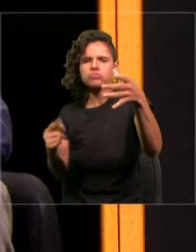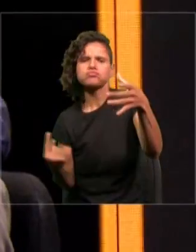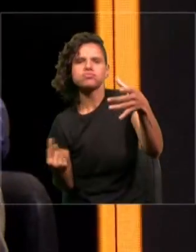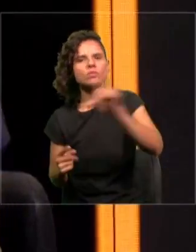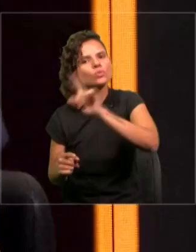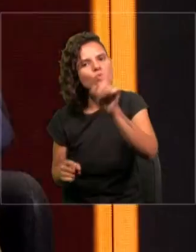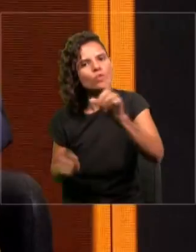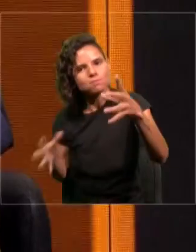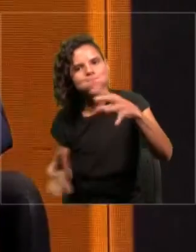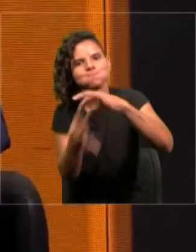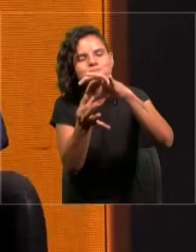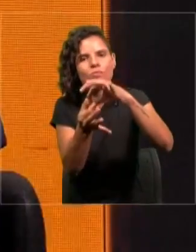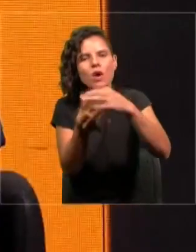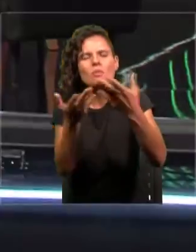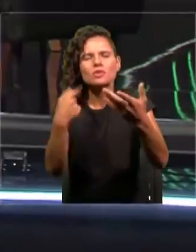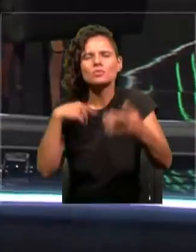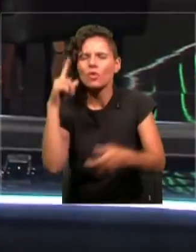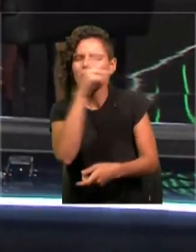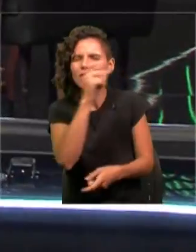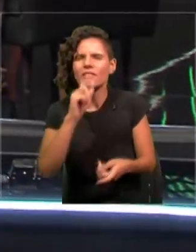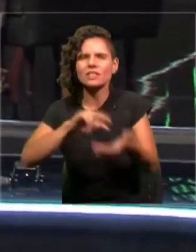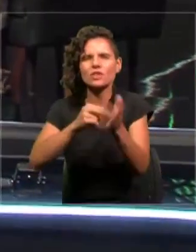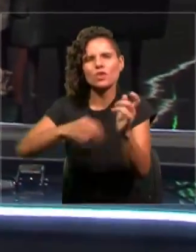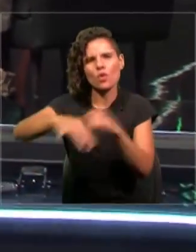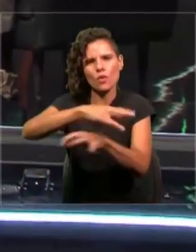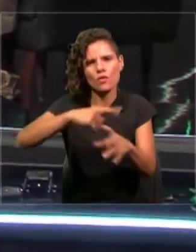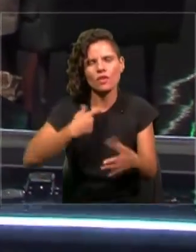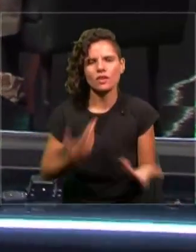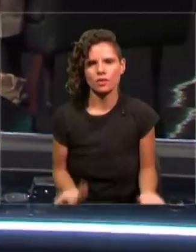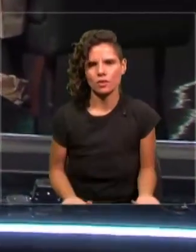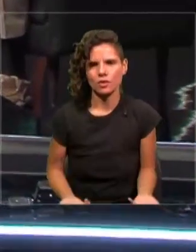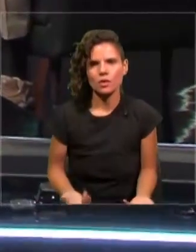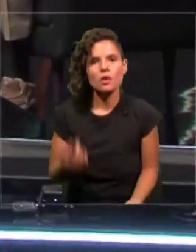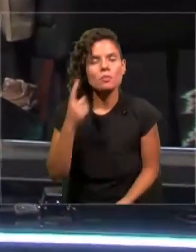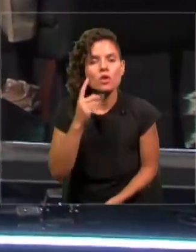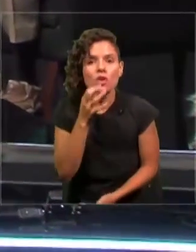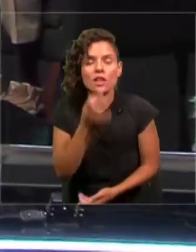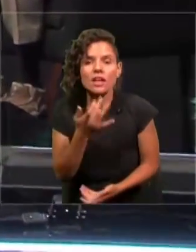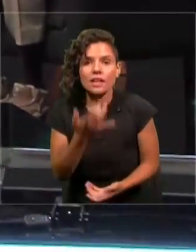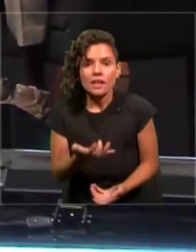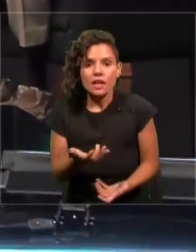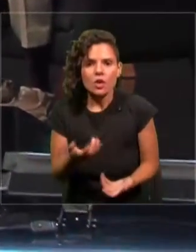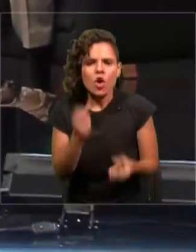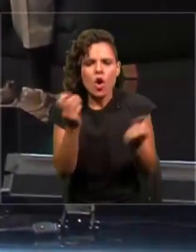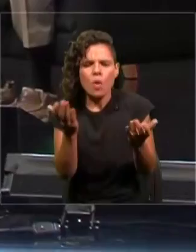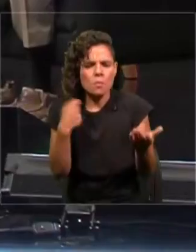Por eso es muy complicado hablar de conflicto. Pero yo diría que una